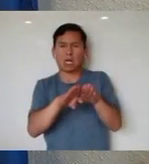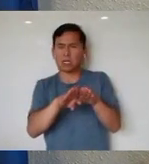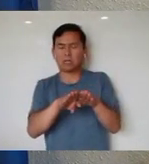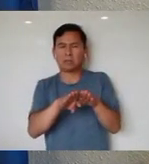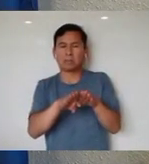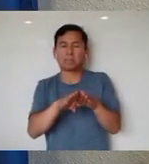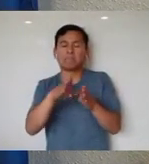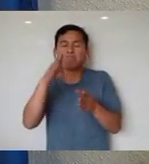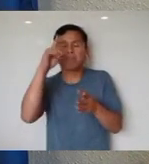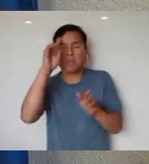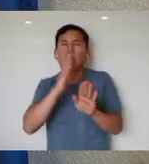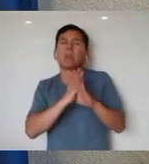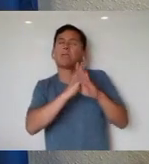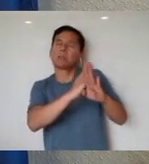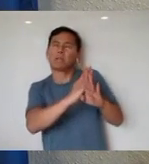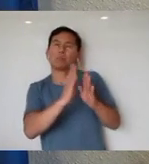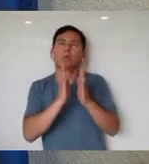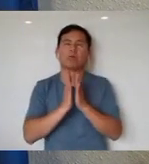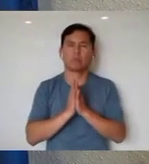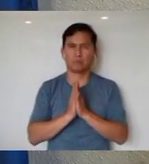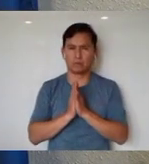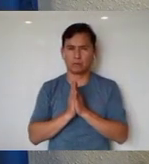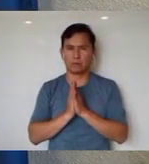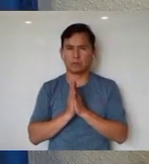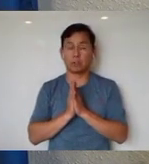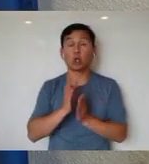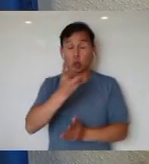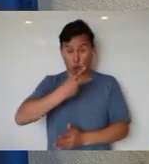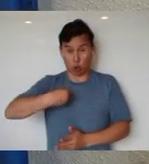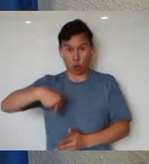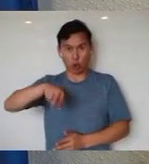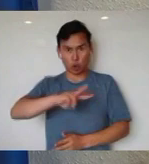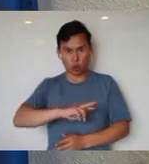manos. Evitemos que eso pase, siendo